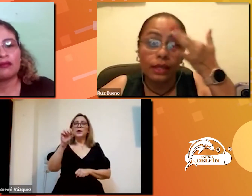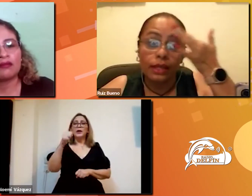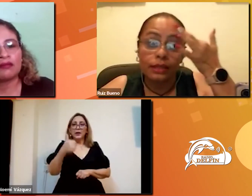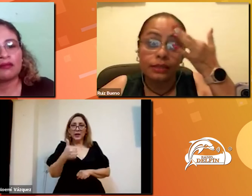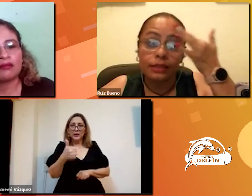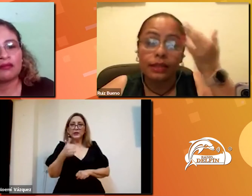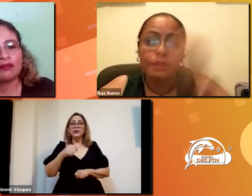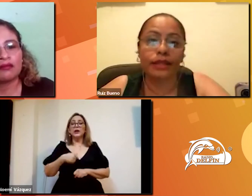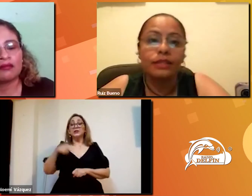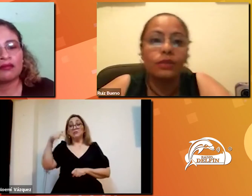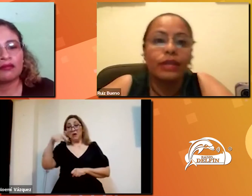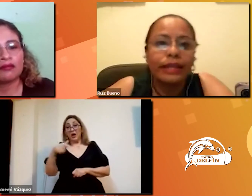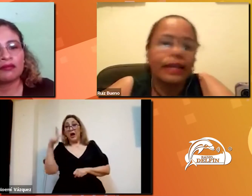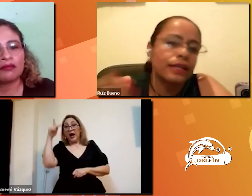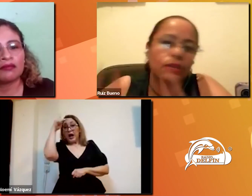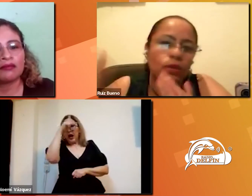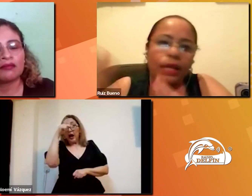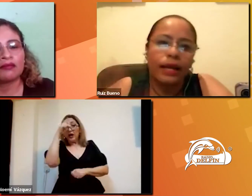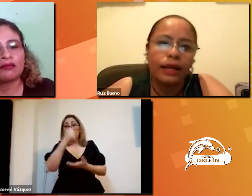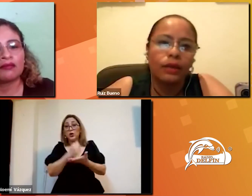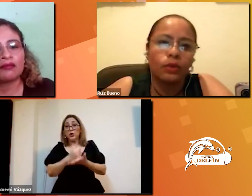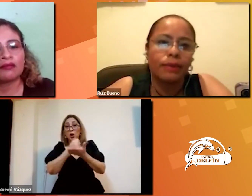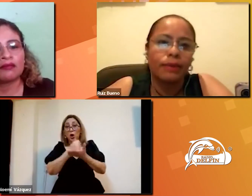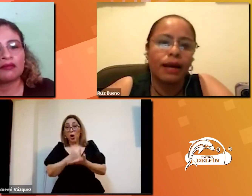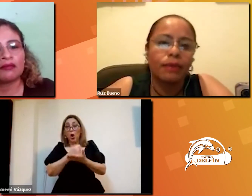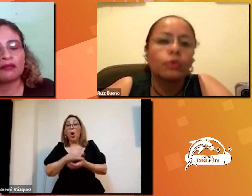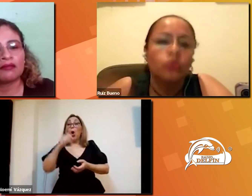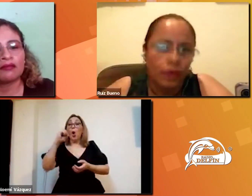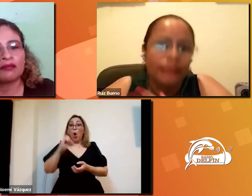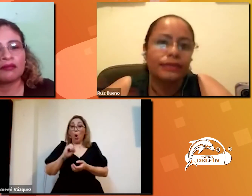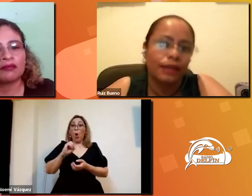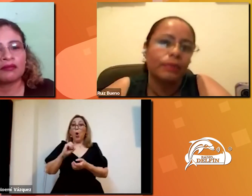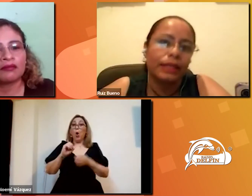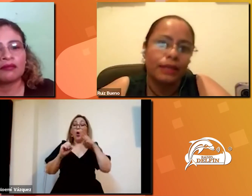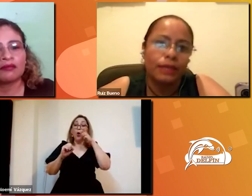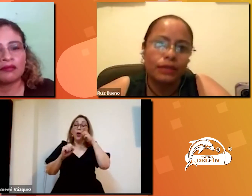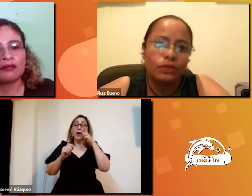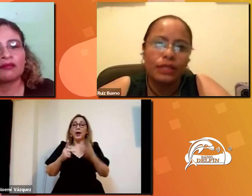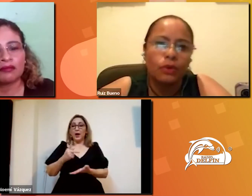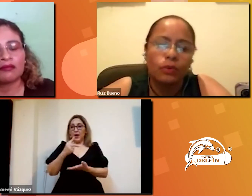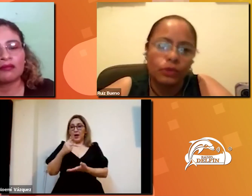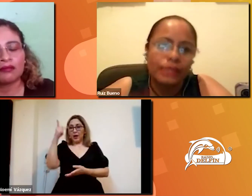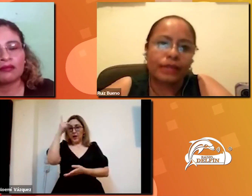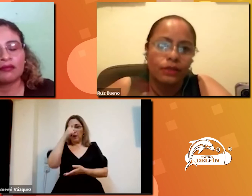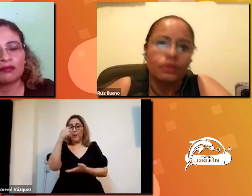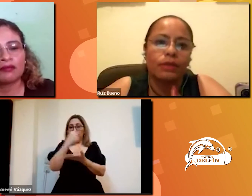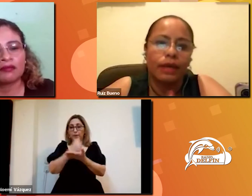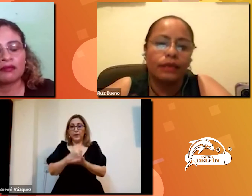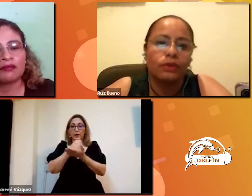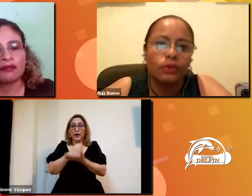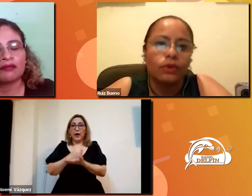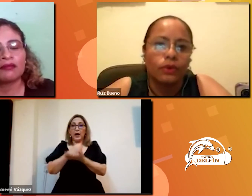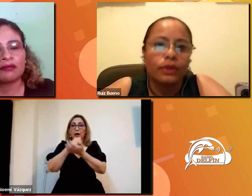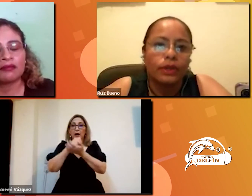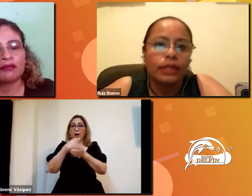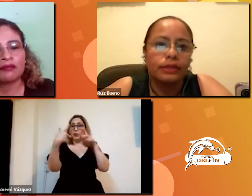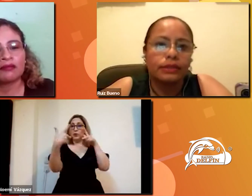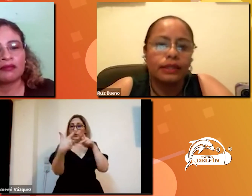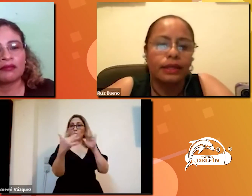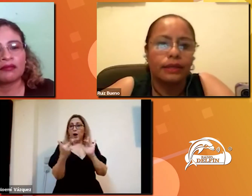trabajo de atención en línea, y esto yo ya lo trabajaba mucho antes de la pandemia, entonces ya llevo como 6 años trabajando